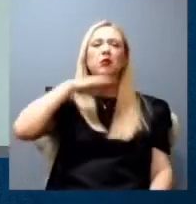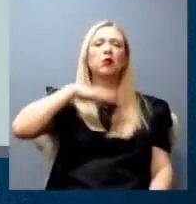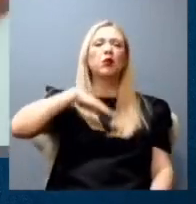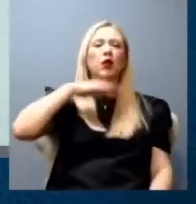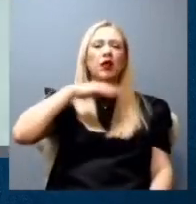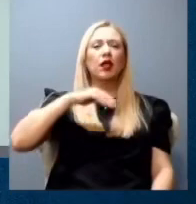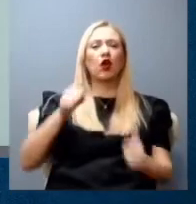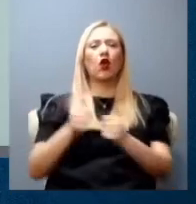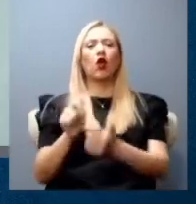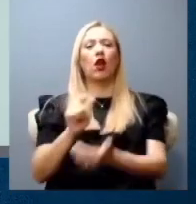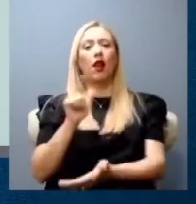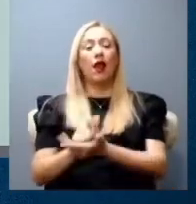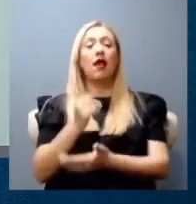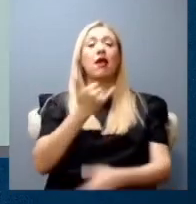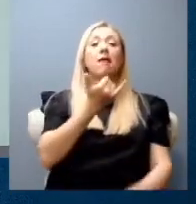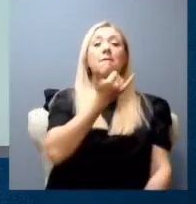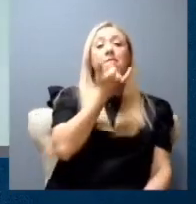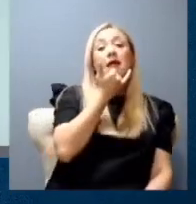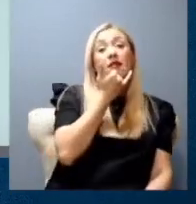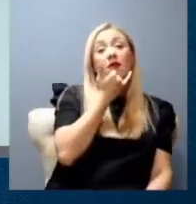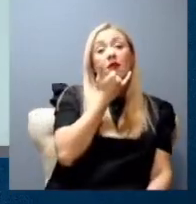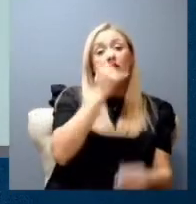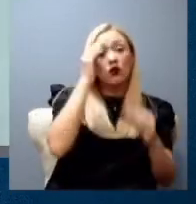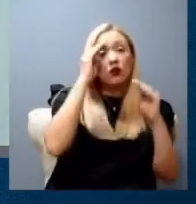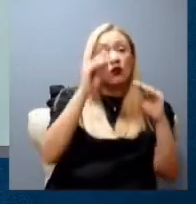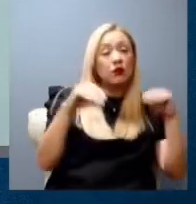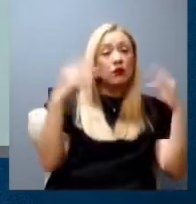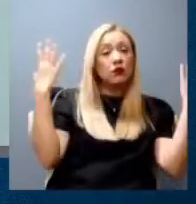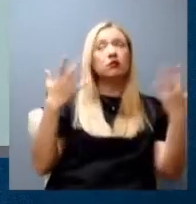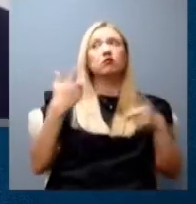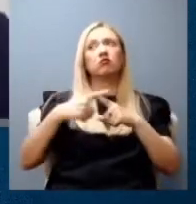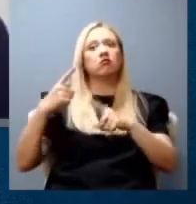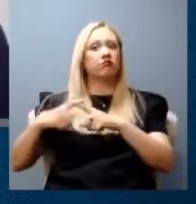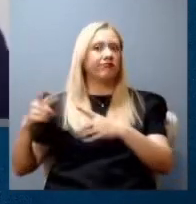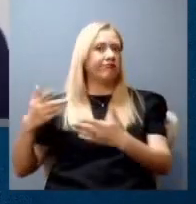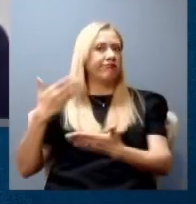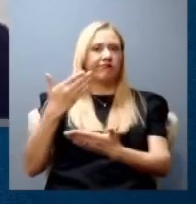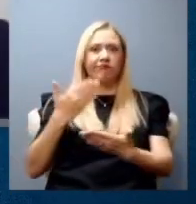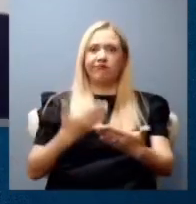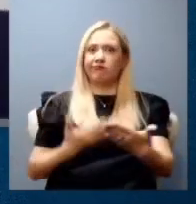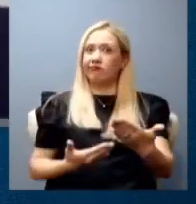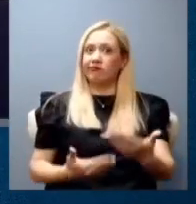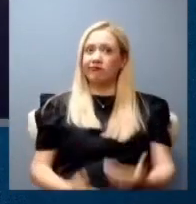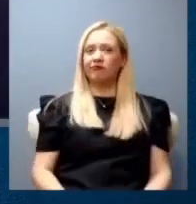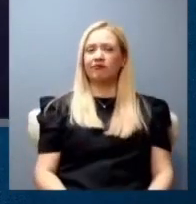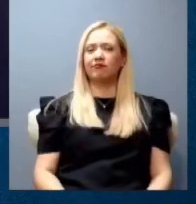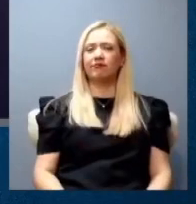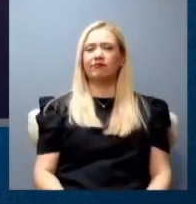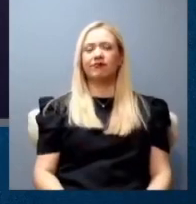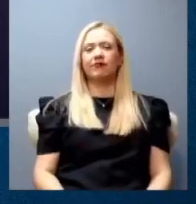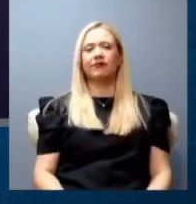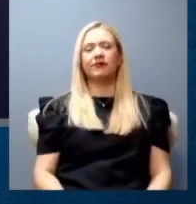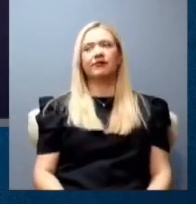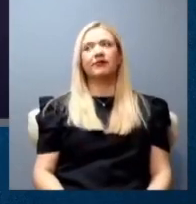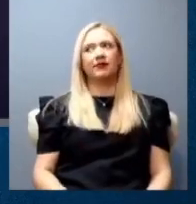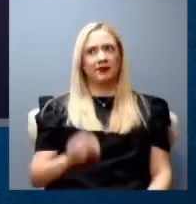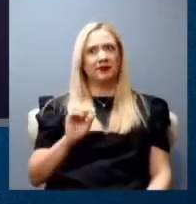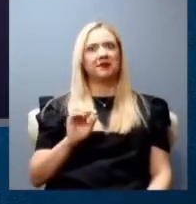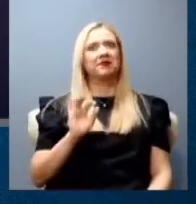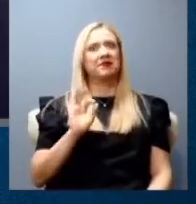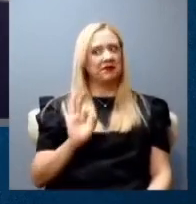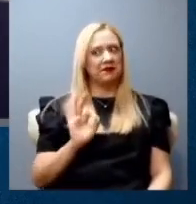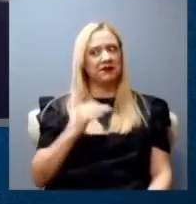derecho, como estas amnistías, o incluso de facto cuando no se hace nada. Muy bien, ahora en la siguiente ronda te preguntaré cuál es el papel